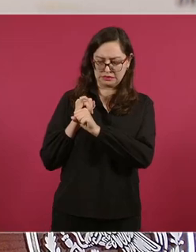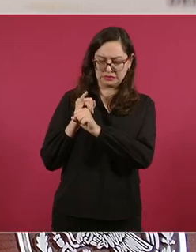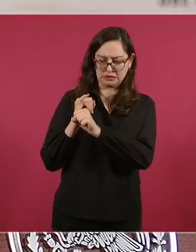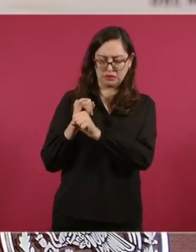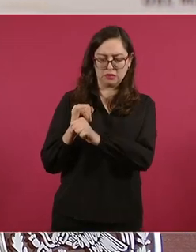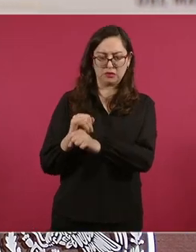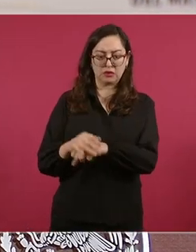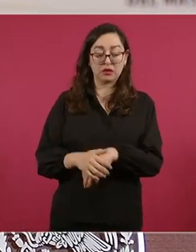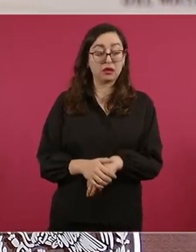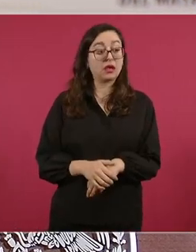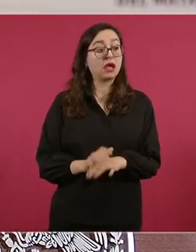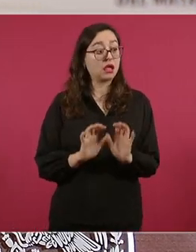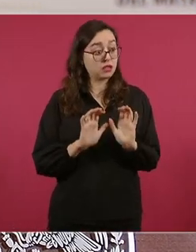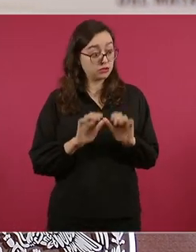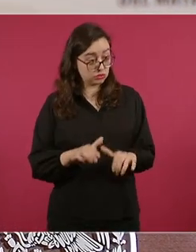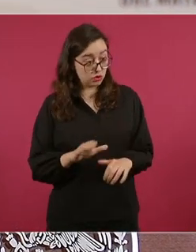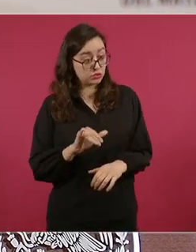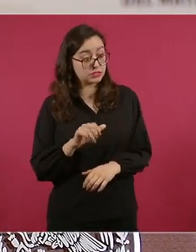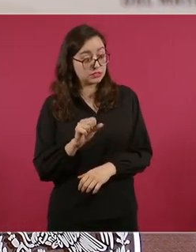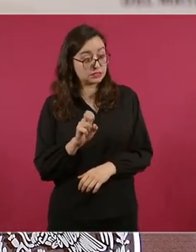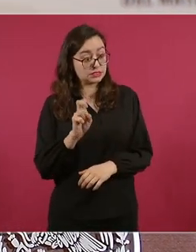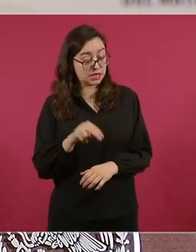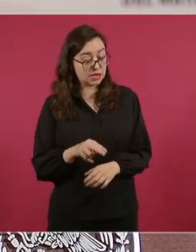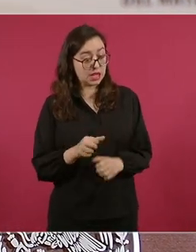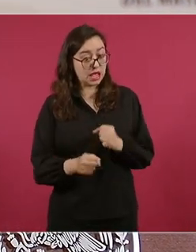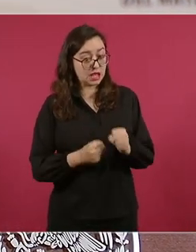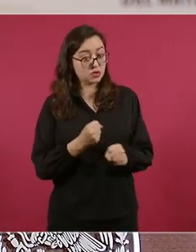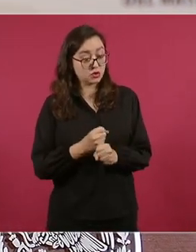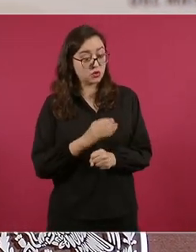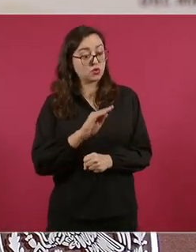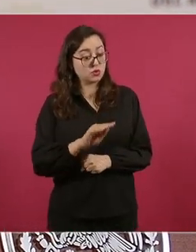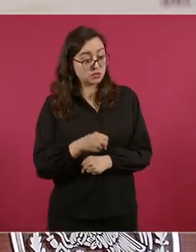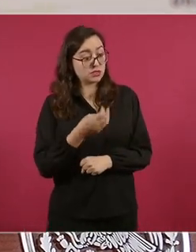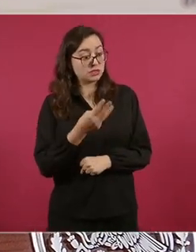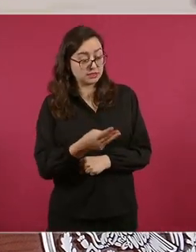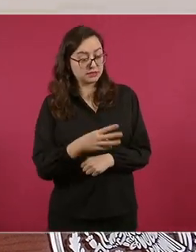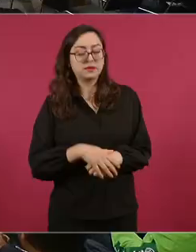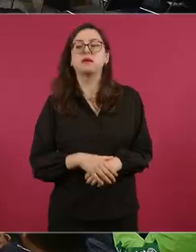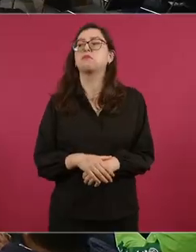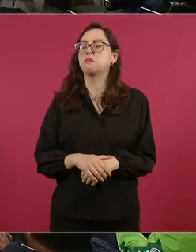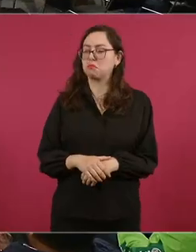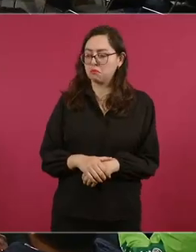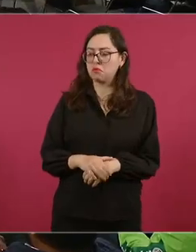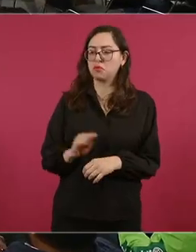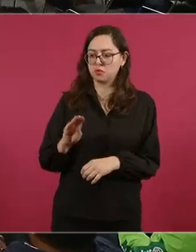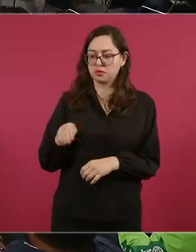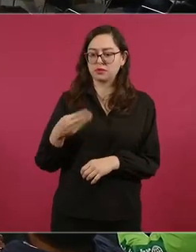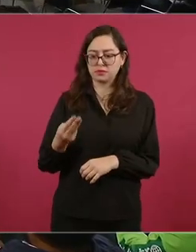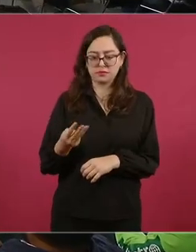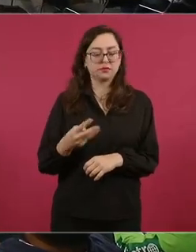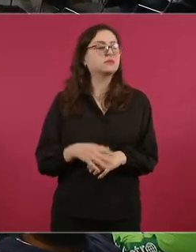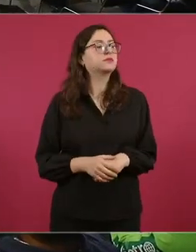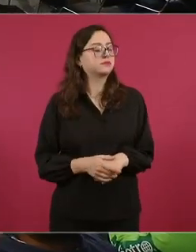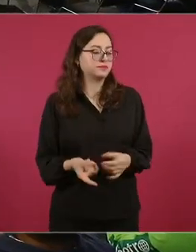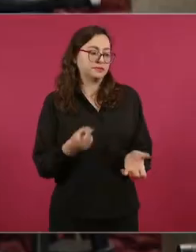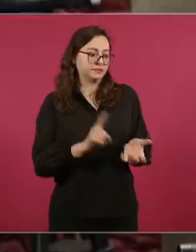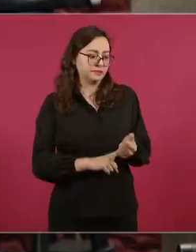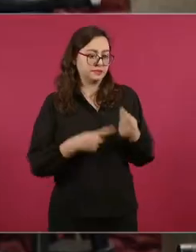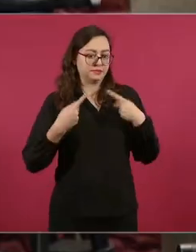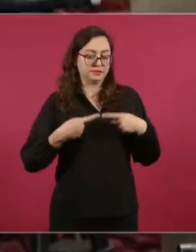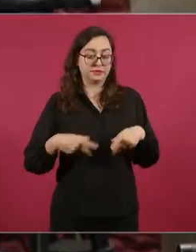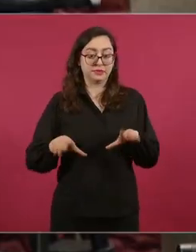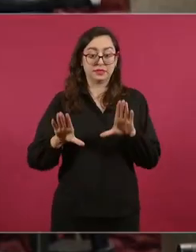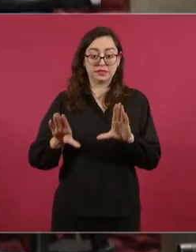recuento, que entró al CISEN desde el 93. 93. Y que fue formado por una serie de sí, personas que fue después…